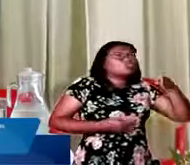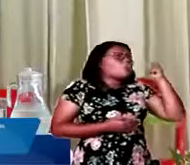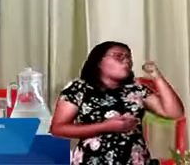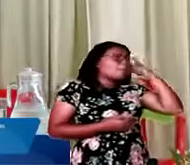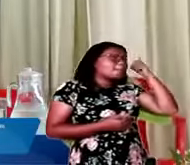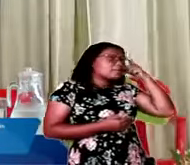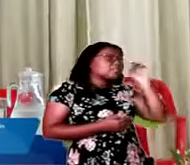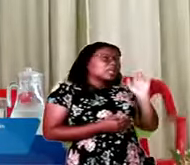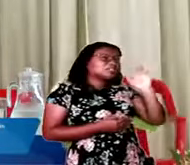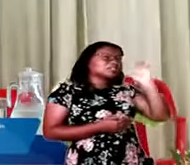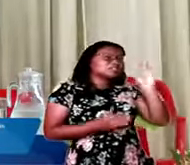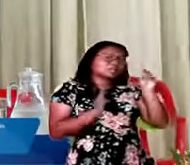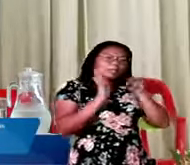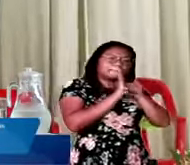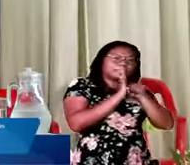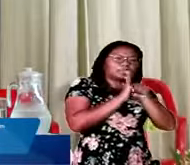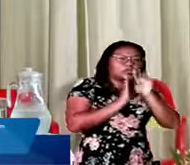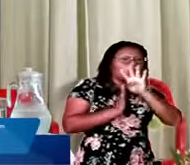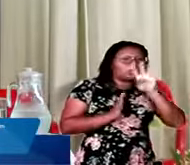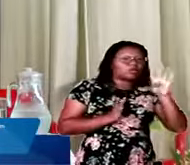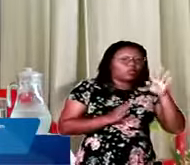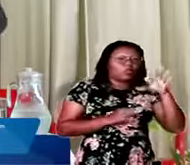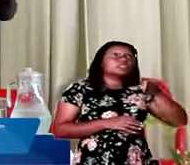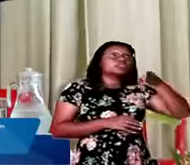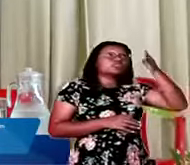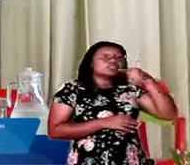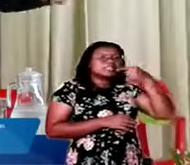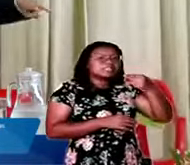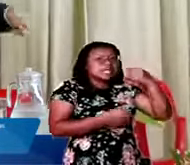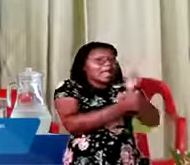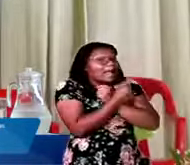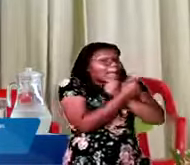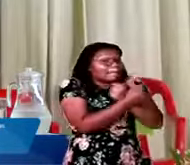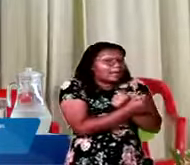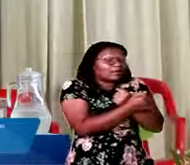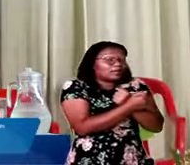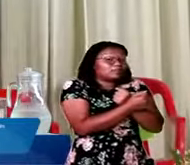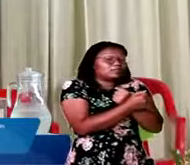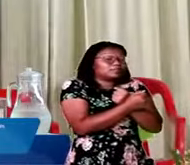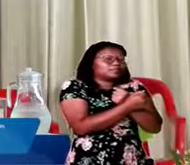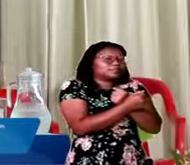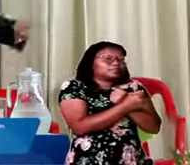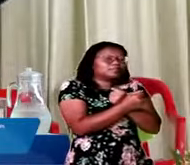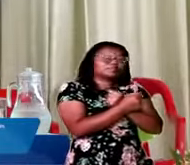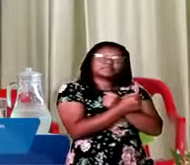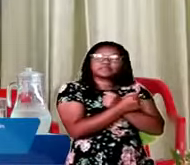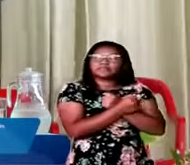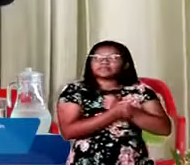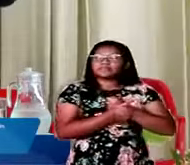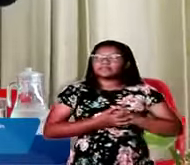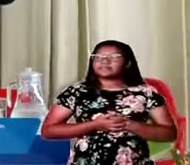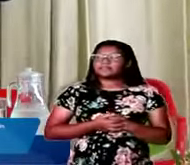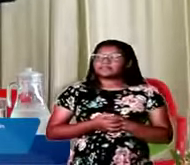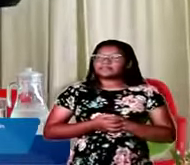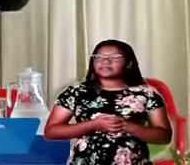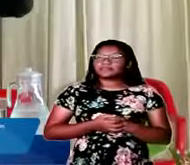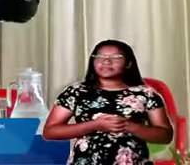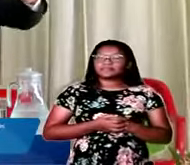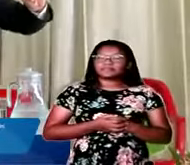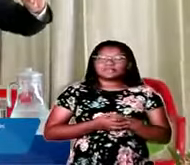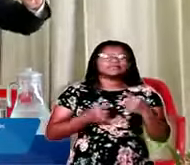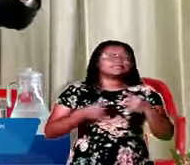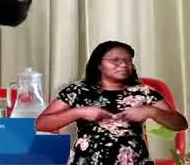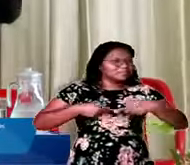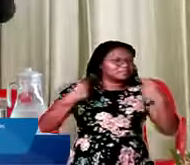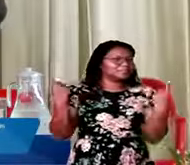versículo 44. Pero yo os digo, amad a vuestros enemigos. Amad a vuestros